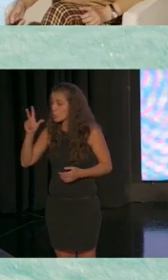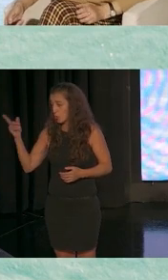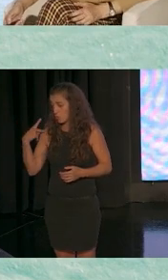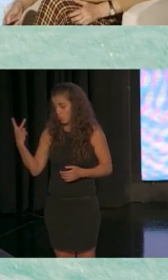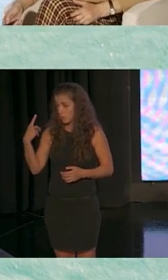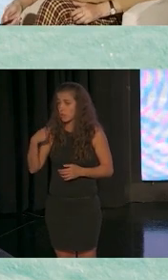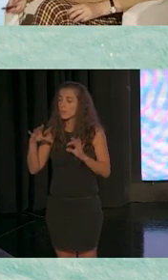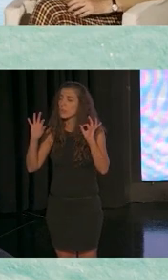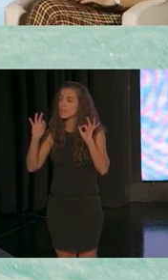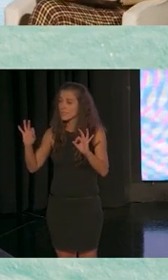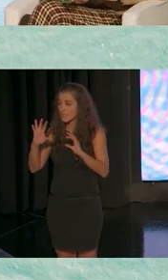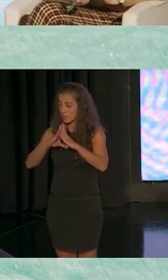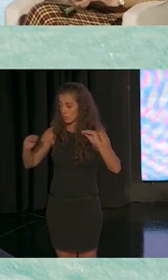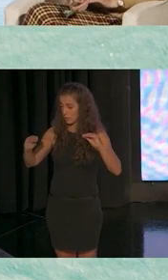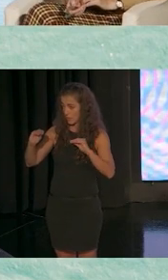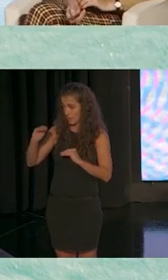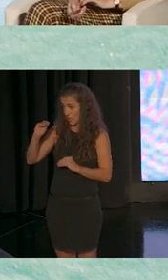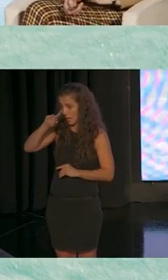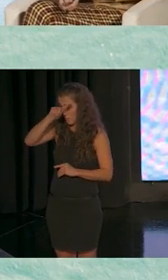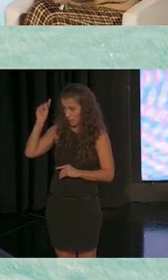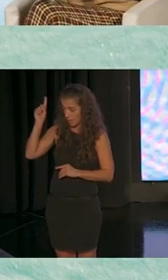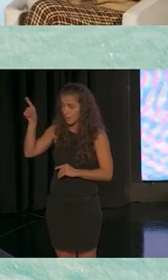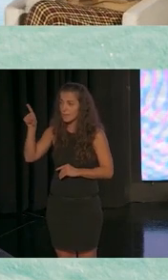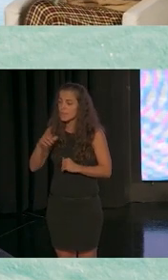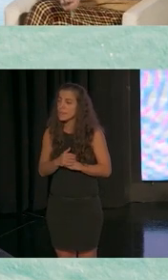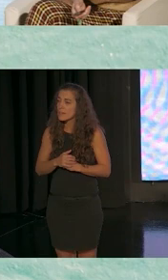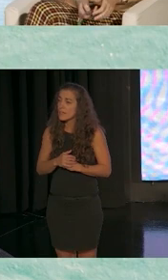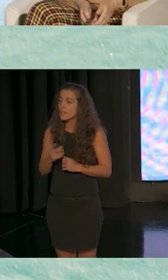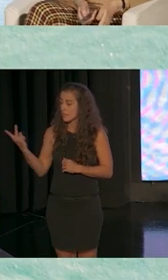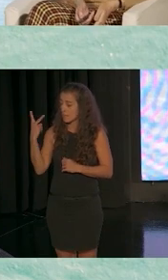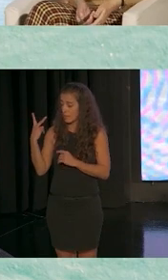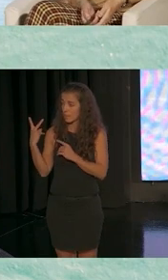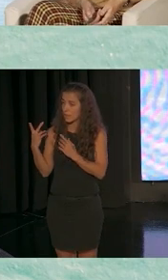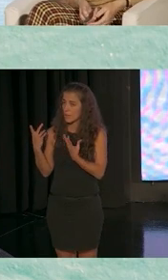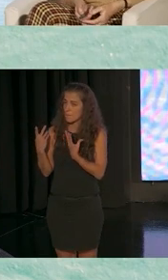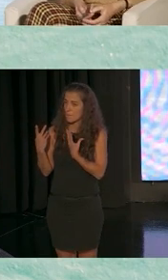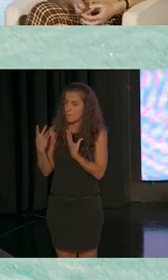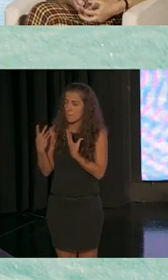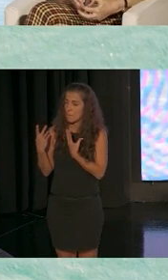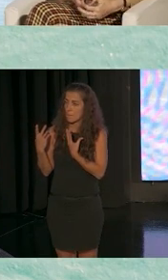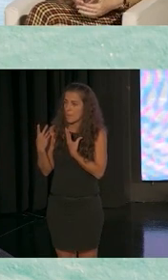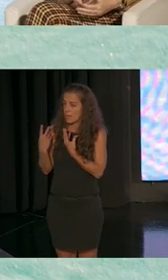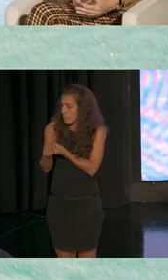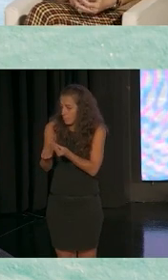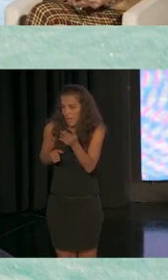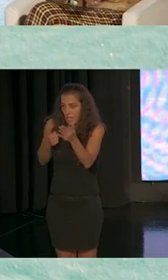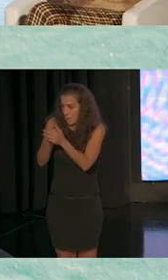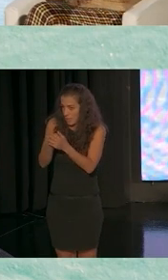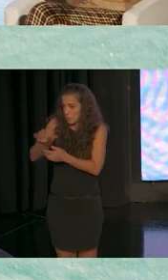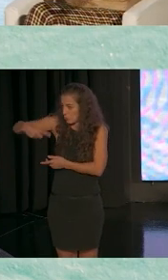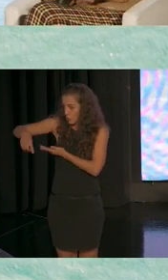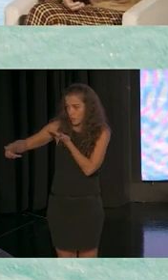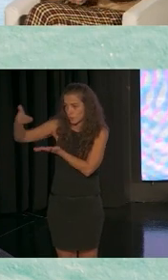Universidad Autónoma hemos acompañado eh todo lo que hemos podido y todo lo que nos han